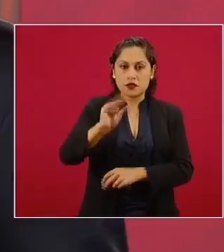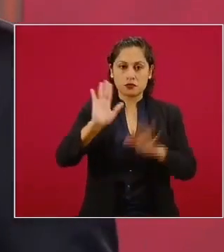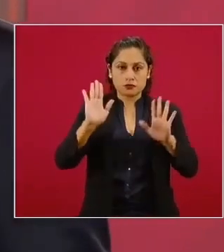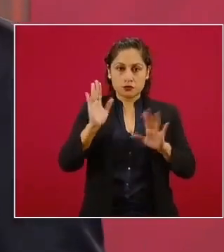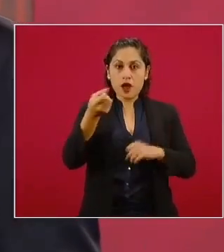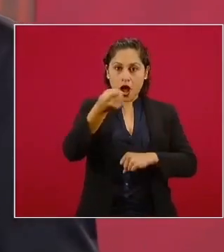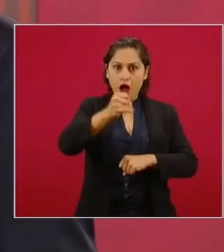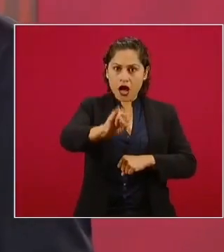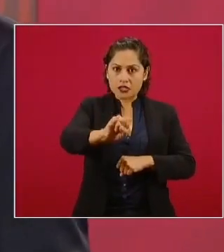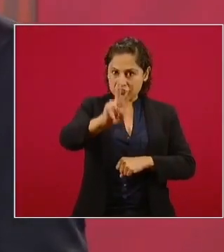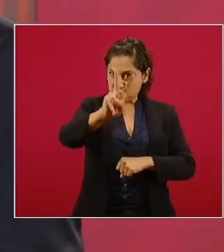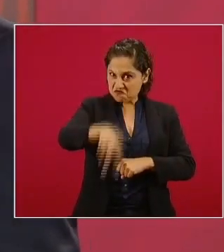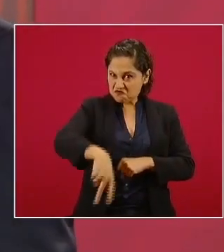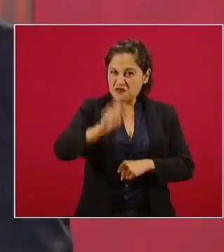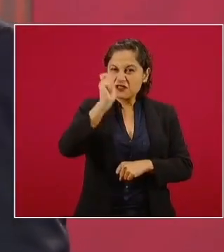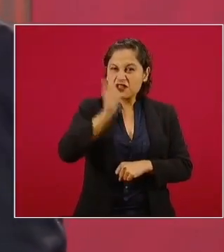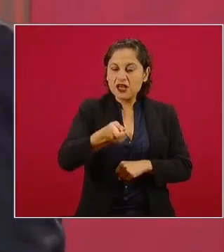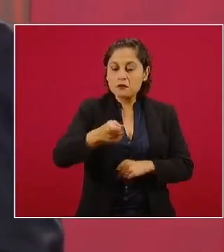democracia.